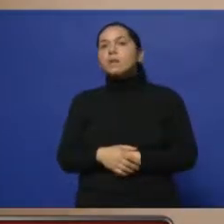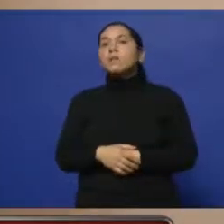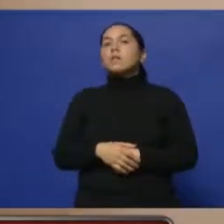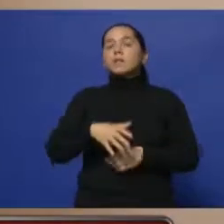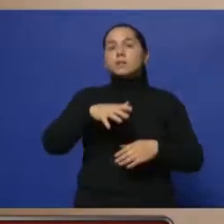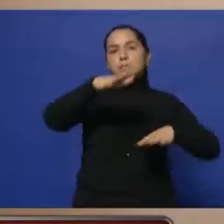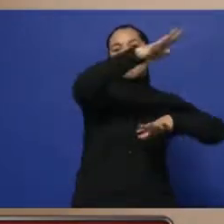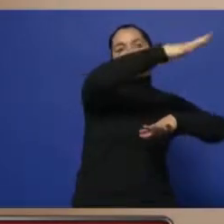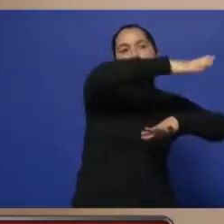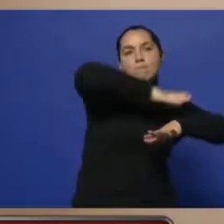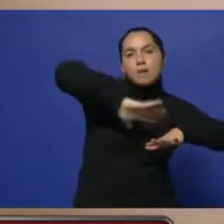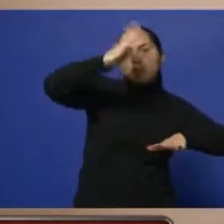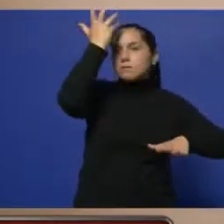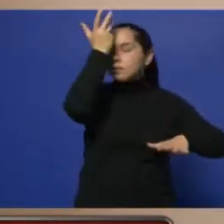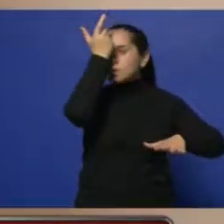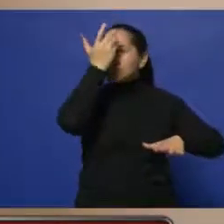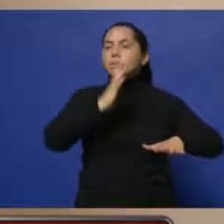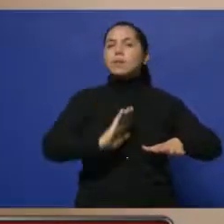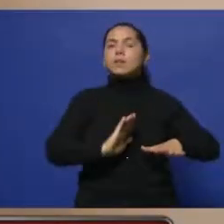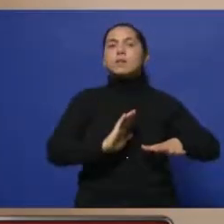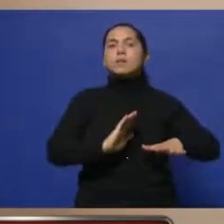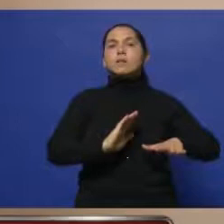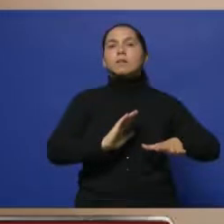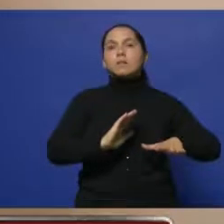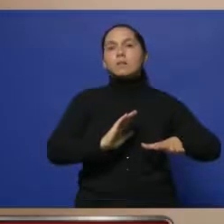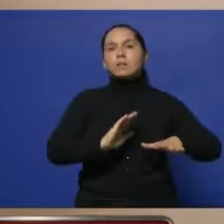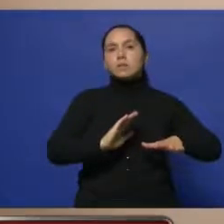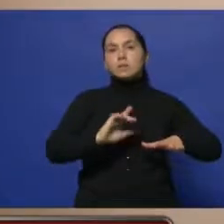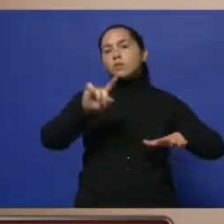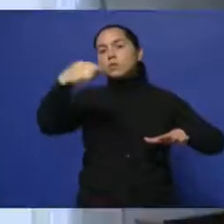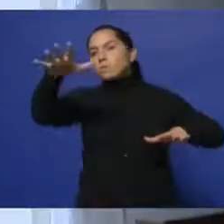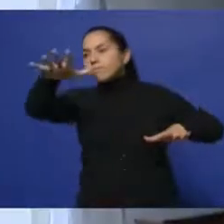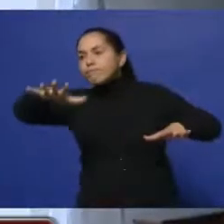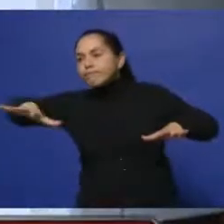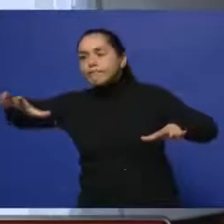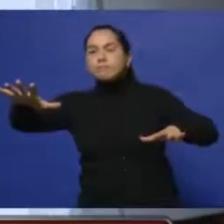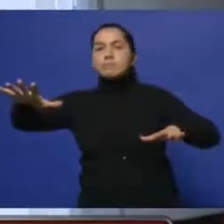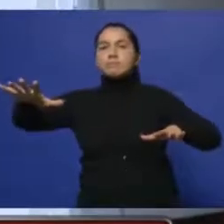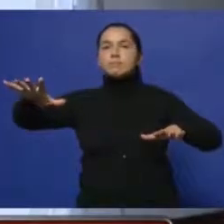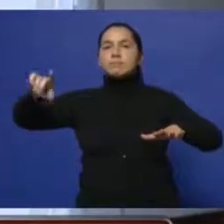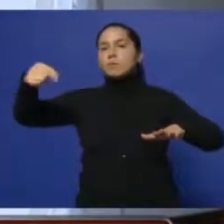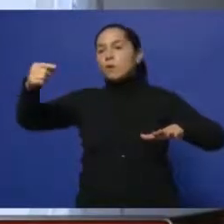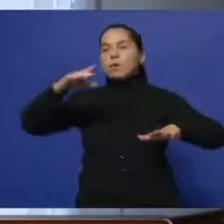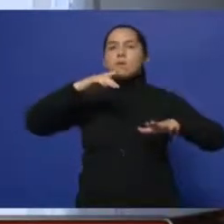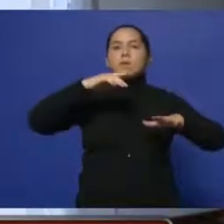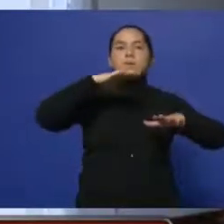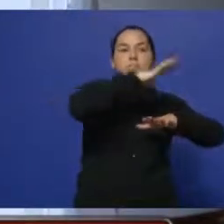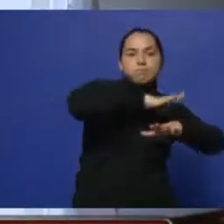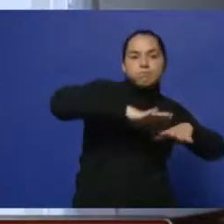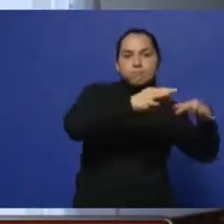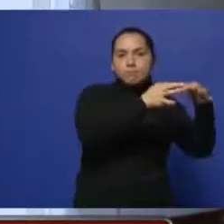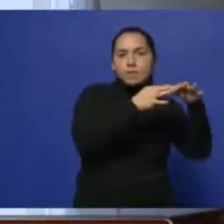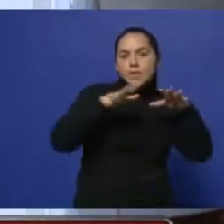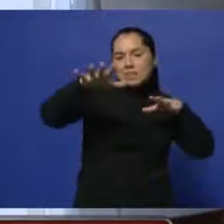San Martín, a un sector o al eje del San Juan Bautista, al barrio Malvinas Argentinas,